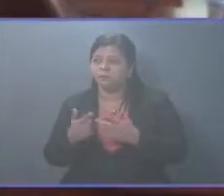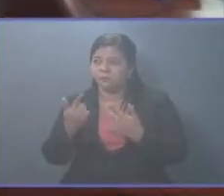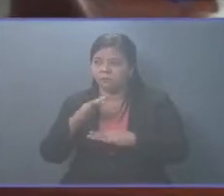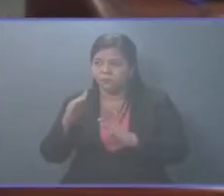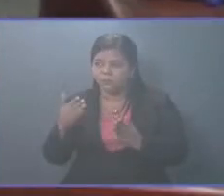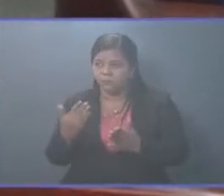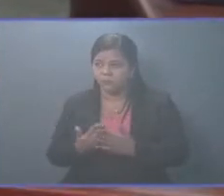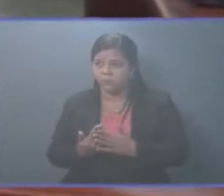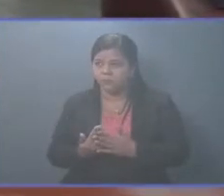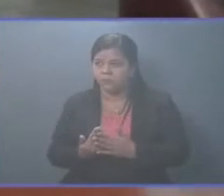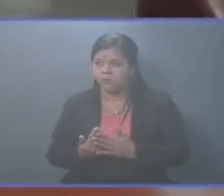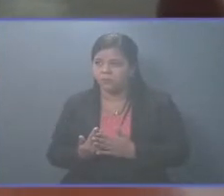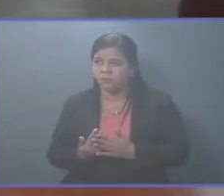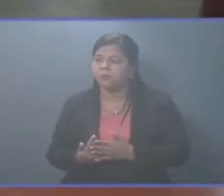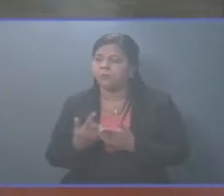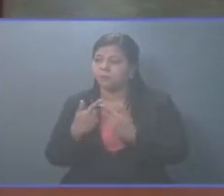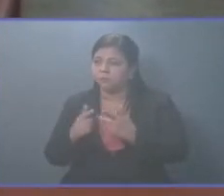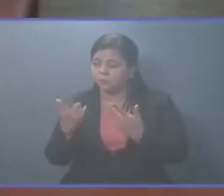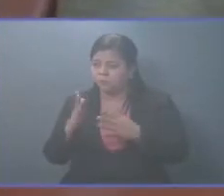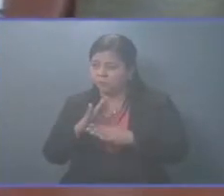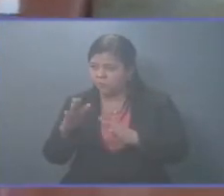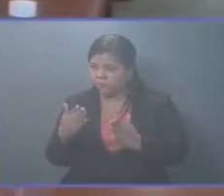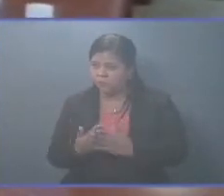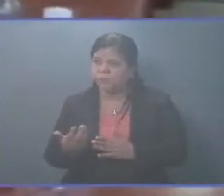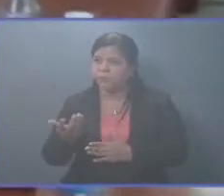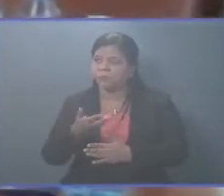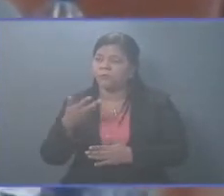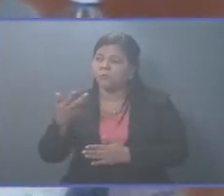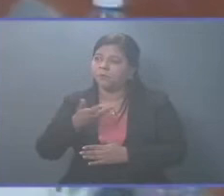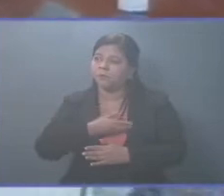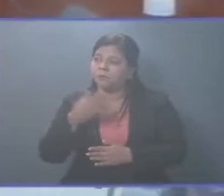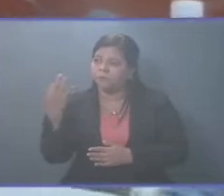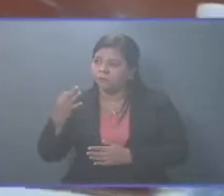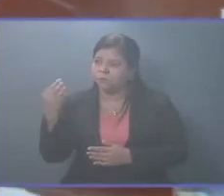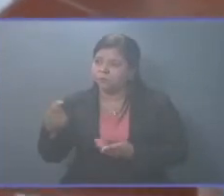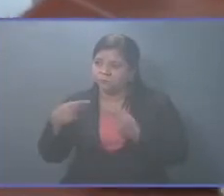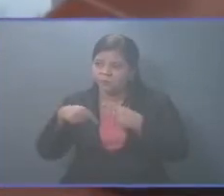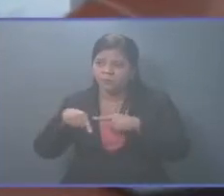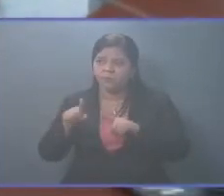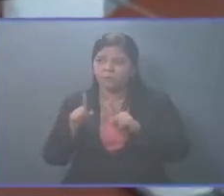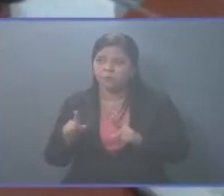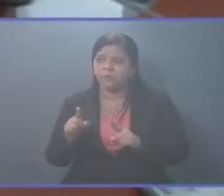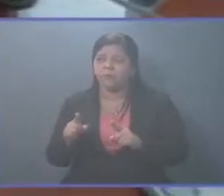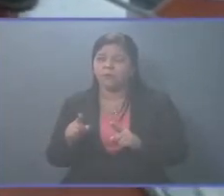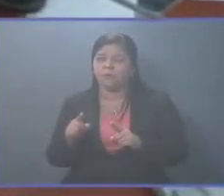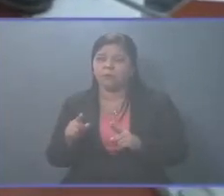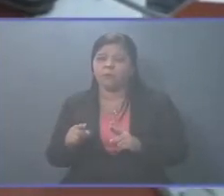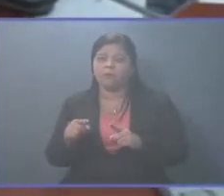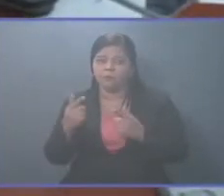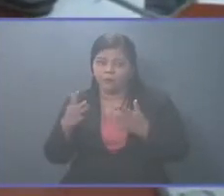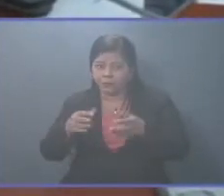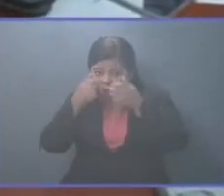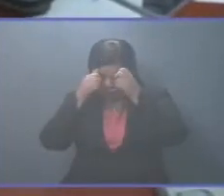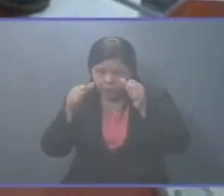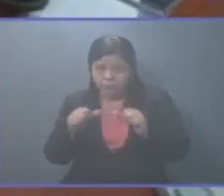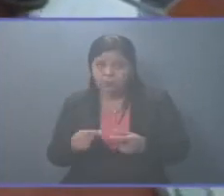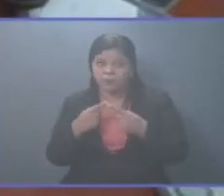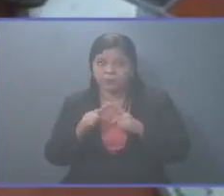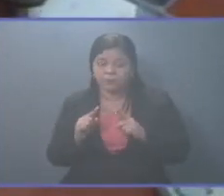EMA, FDA, todavía siguen debatiendo a ver si se da el aval.